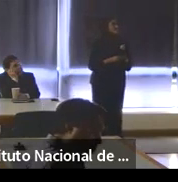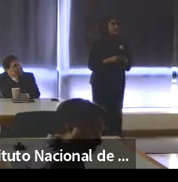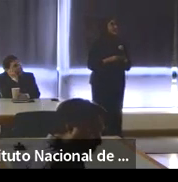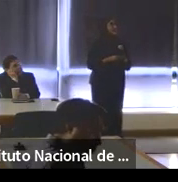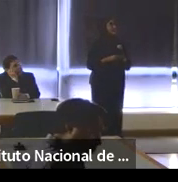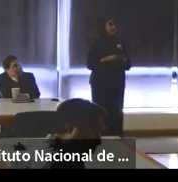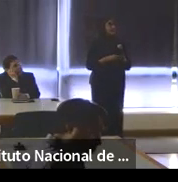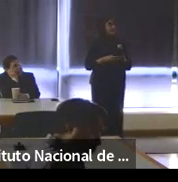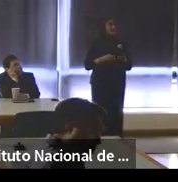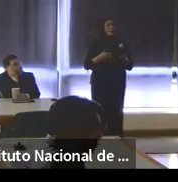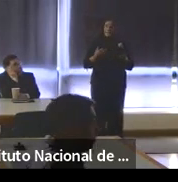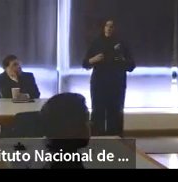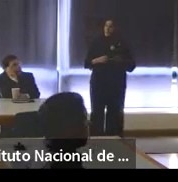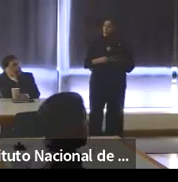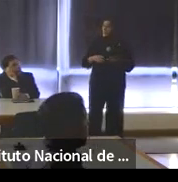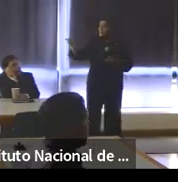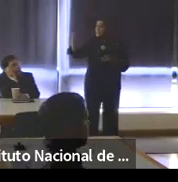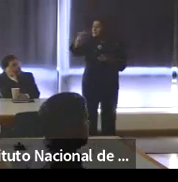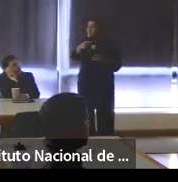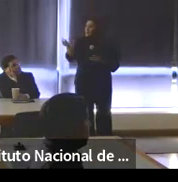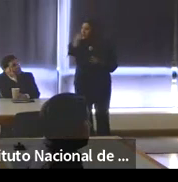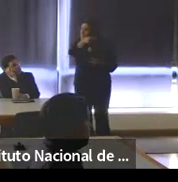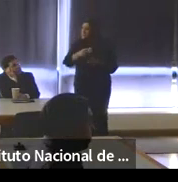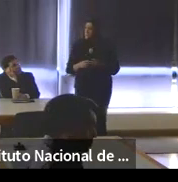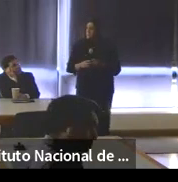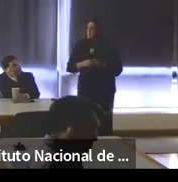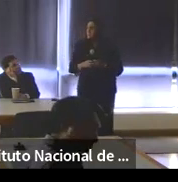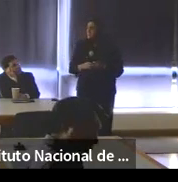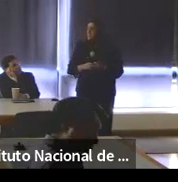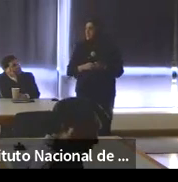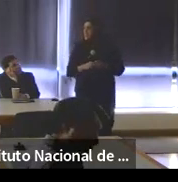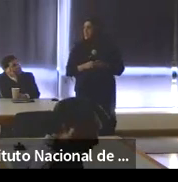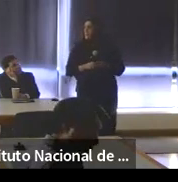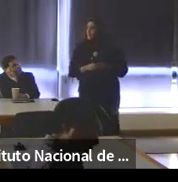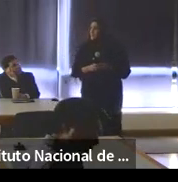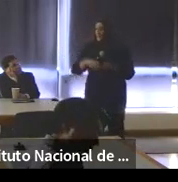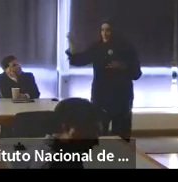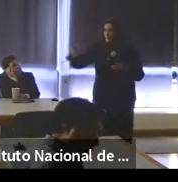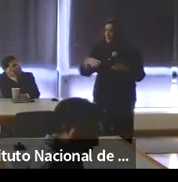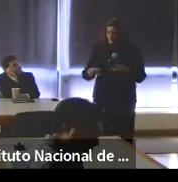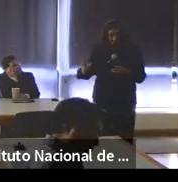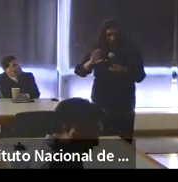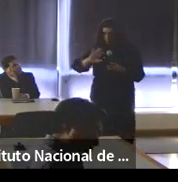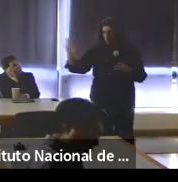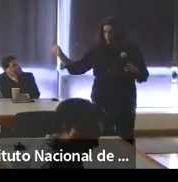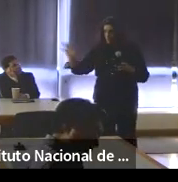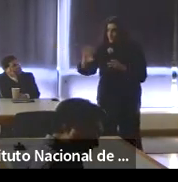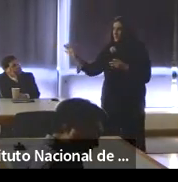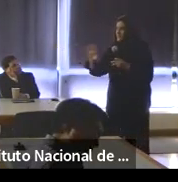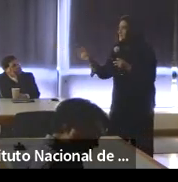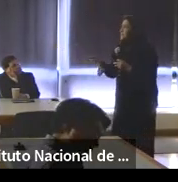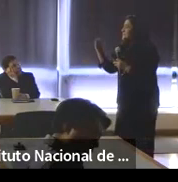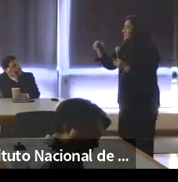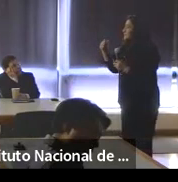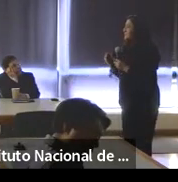tienes que hacer de cada de cada grupo y tiene que ver con la persona seguramente todos